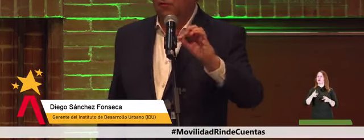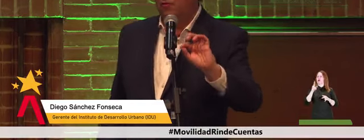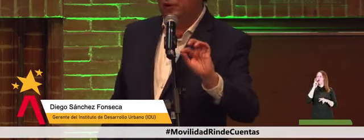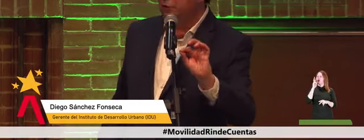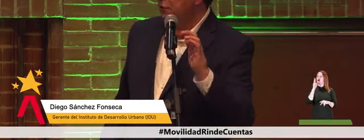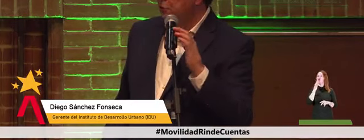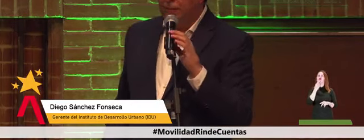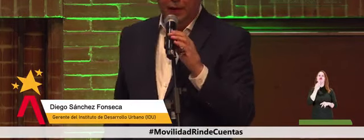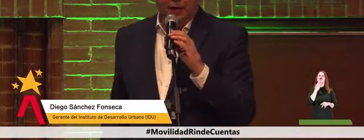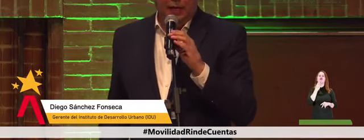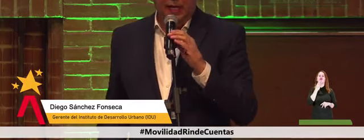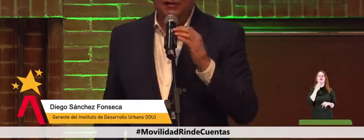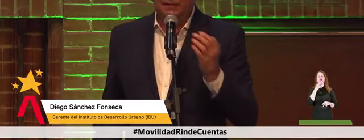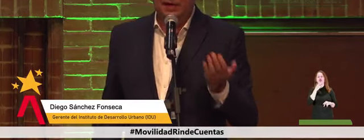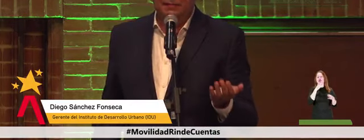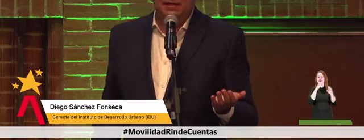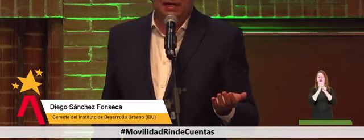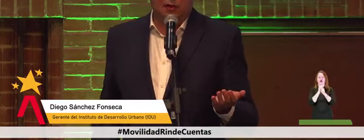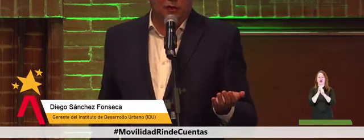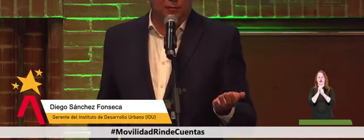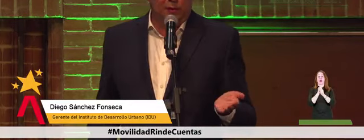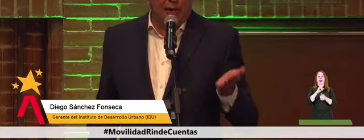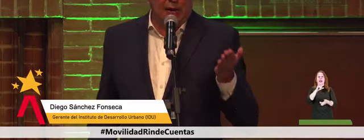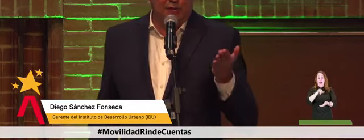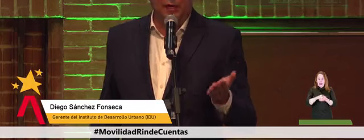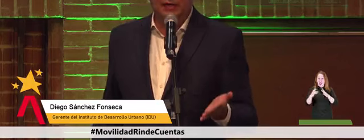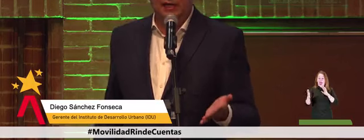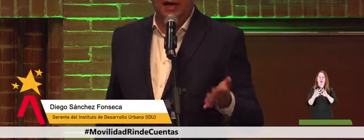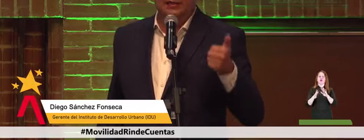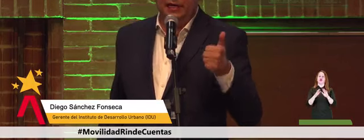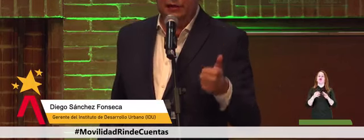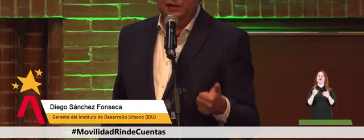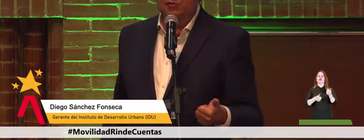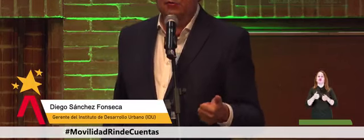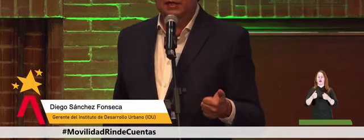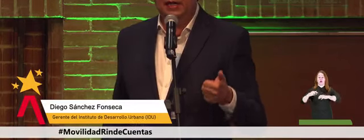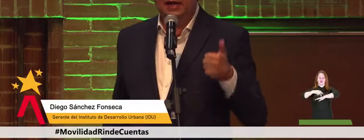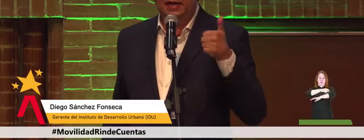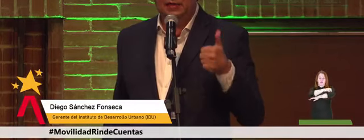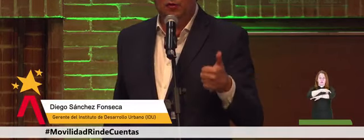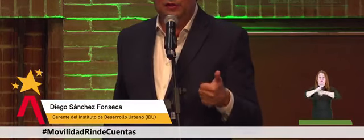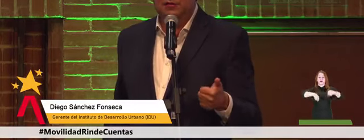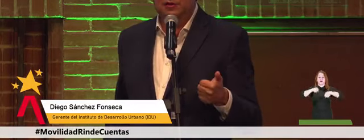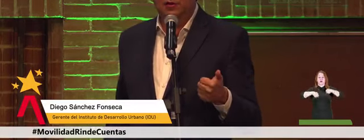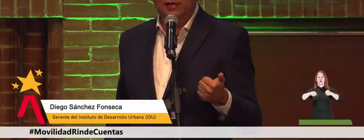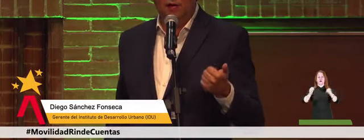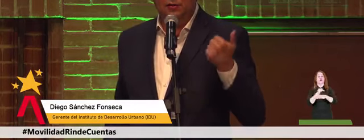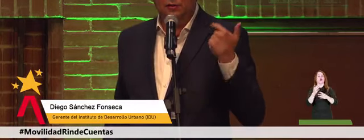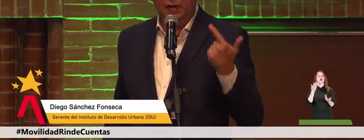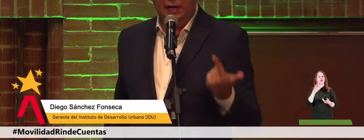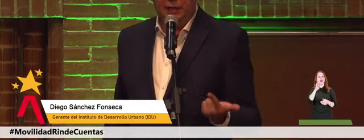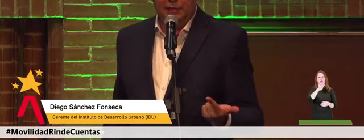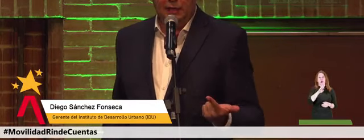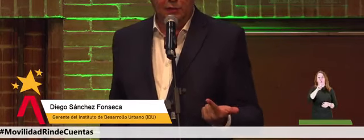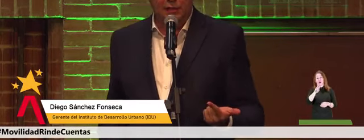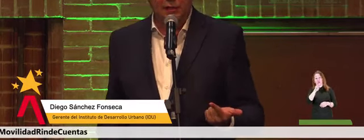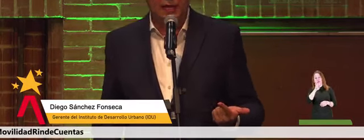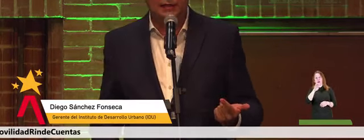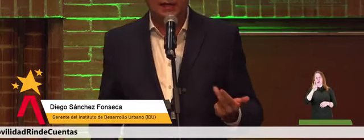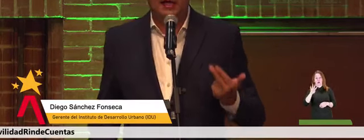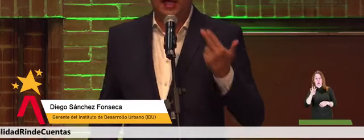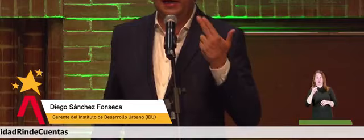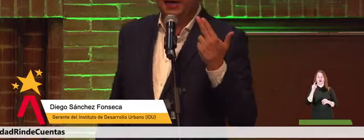como vino tinto, uh-huh. Y que básicamente corresponden a las obras de aceras y ciclorrutas en la calle 92 y 94, en la calle